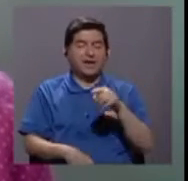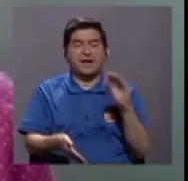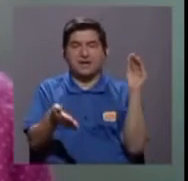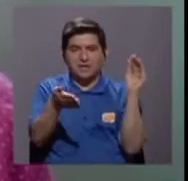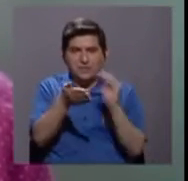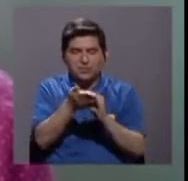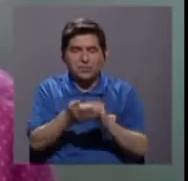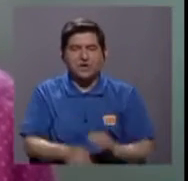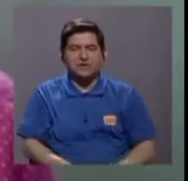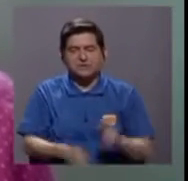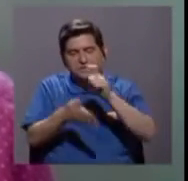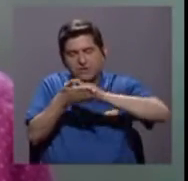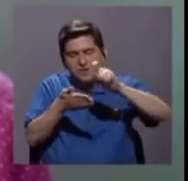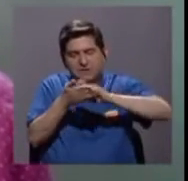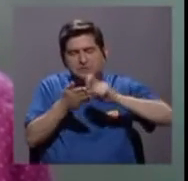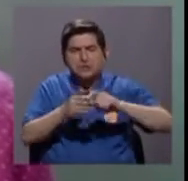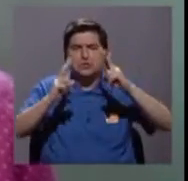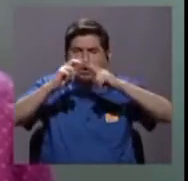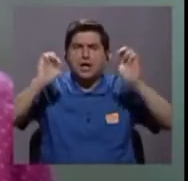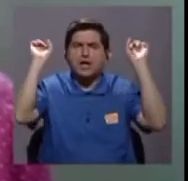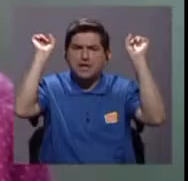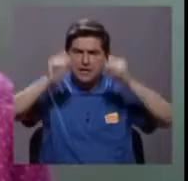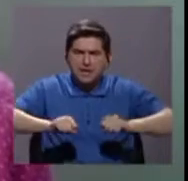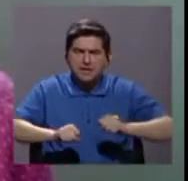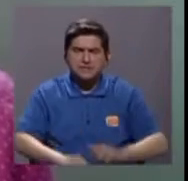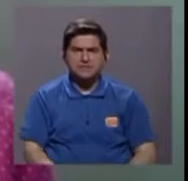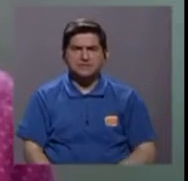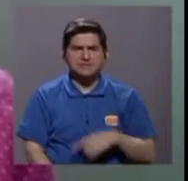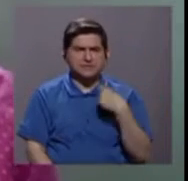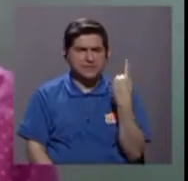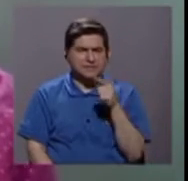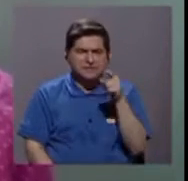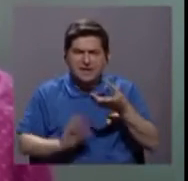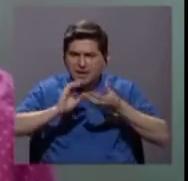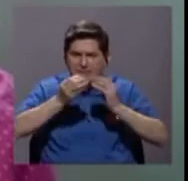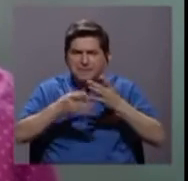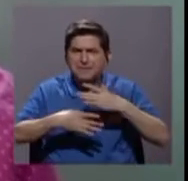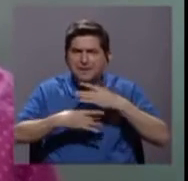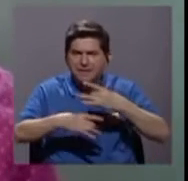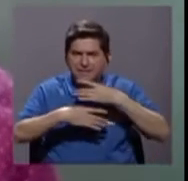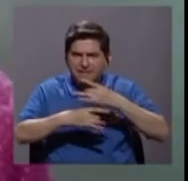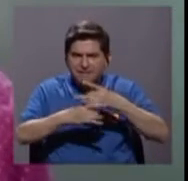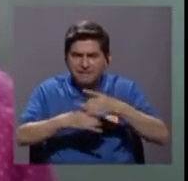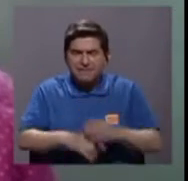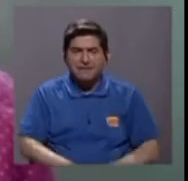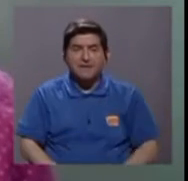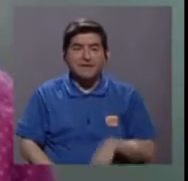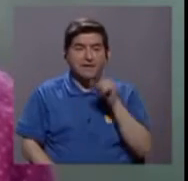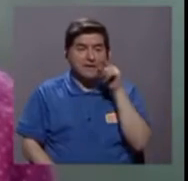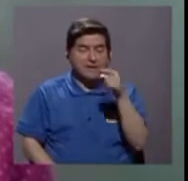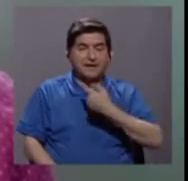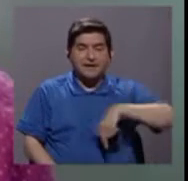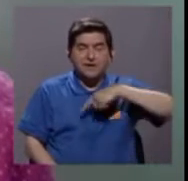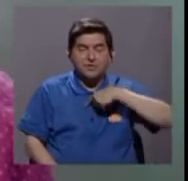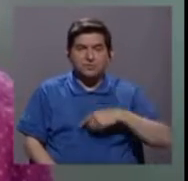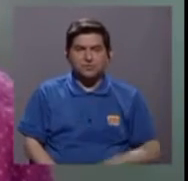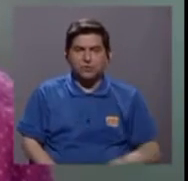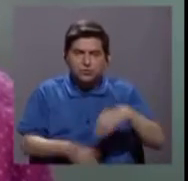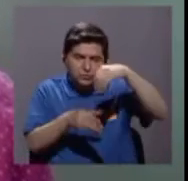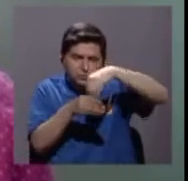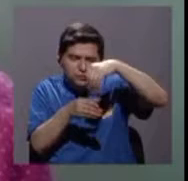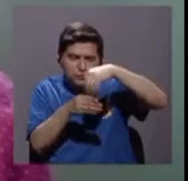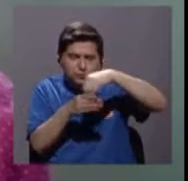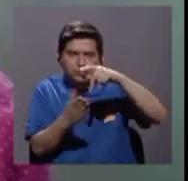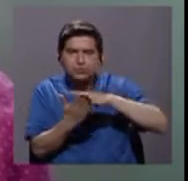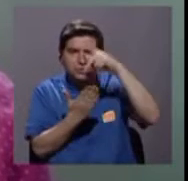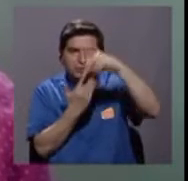pueden analizar porque siempre traemos datos muy interesantes y de ahí alimentamos los programas